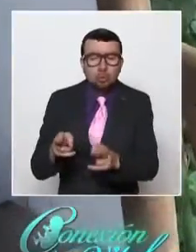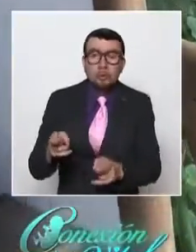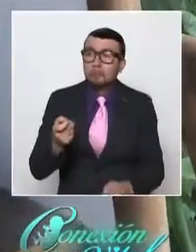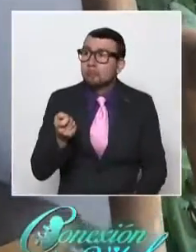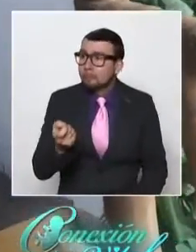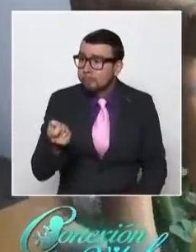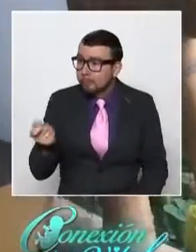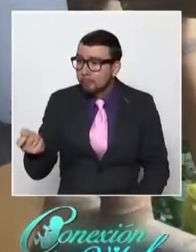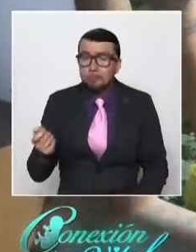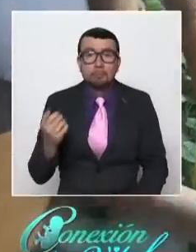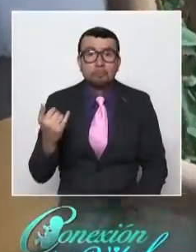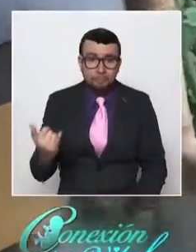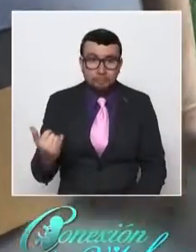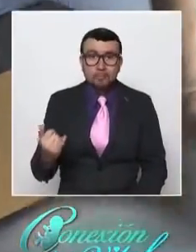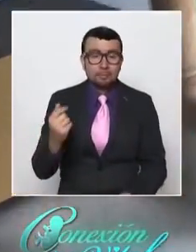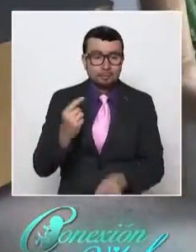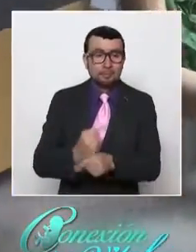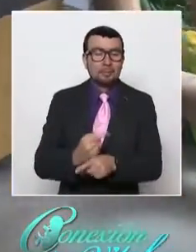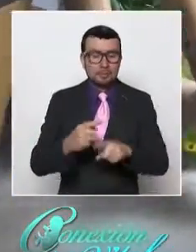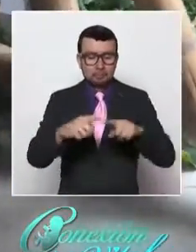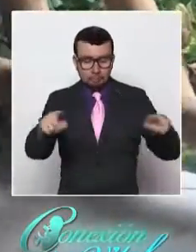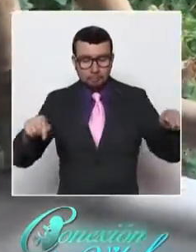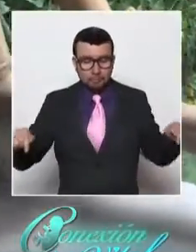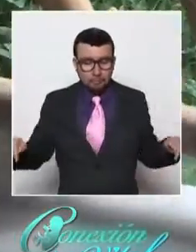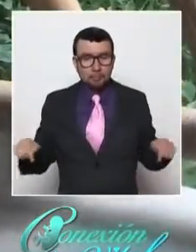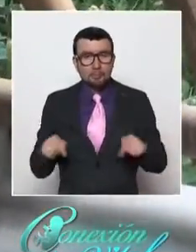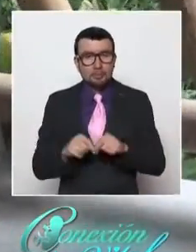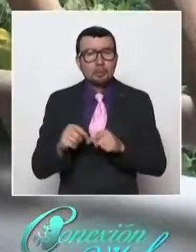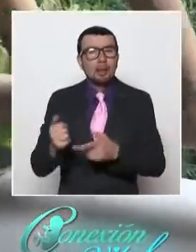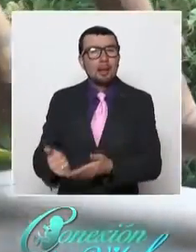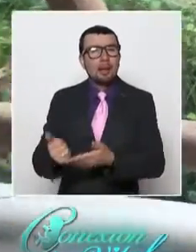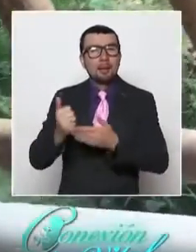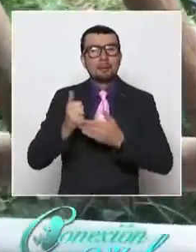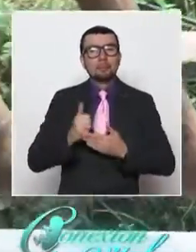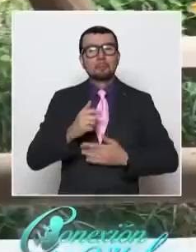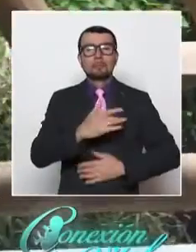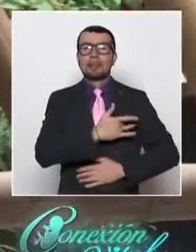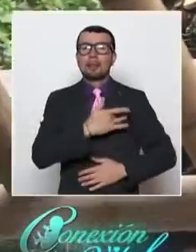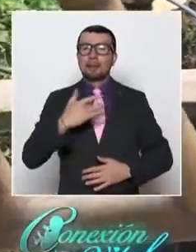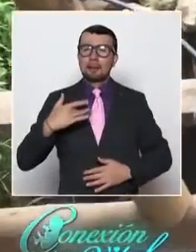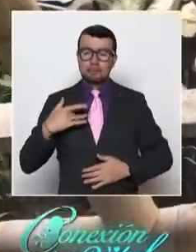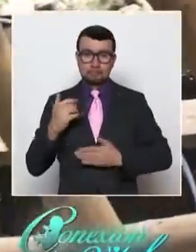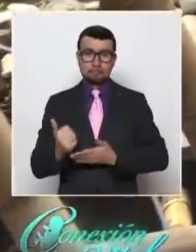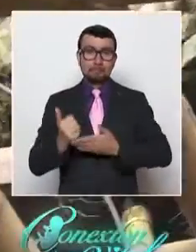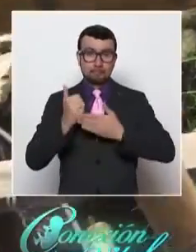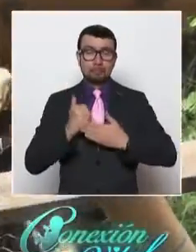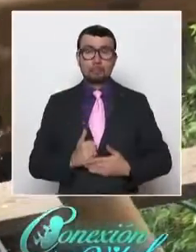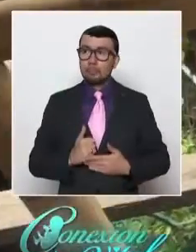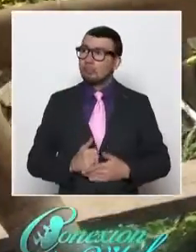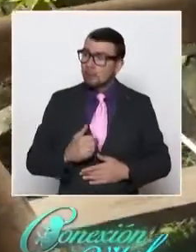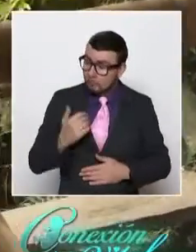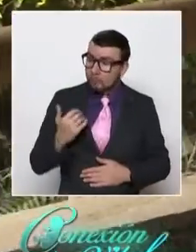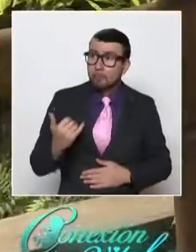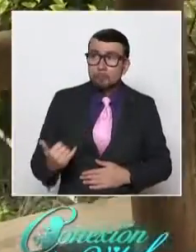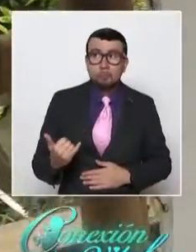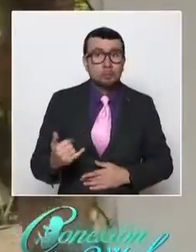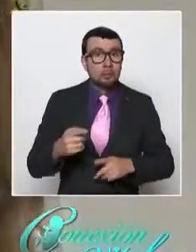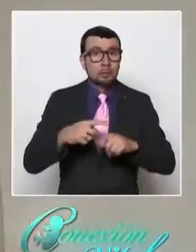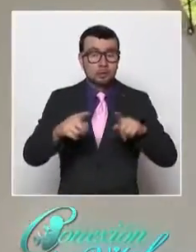Estos consultorios donde hacemos este tipo de terapia. Un ambiente